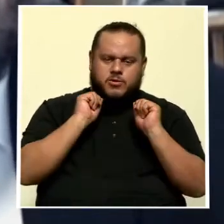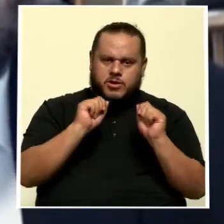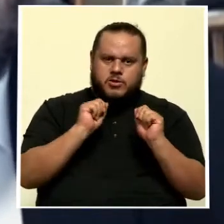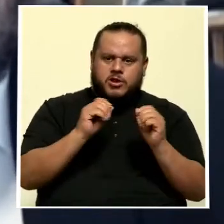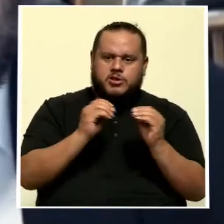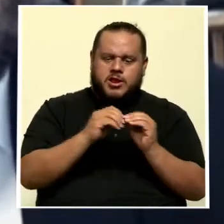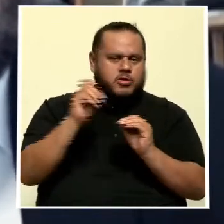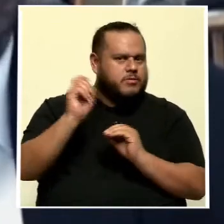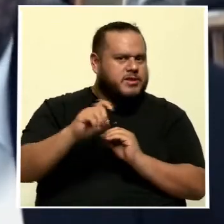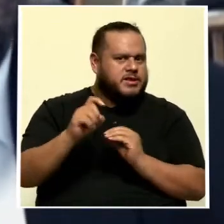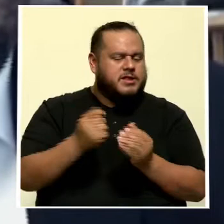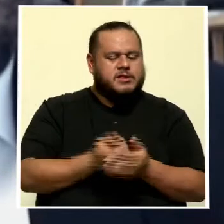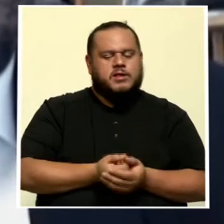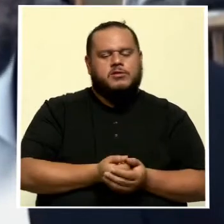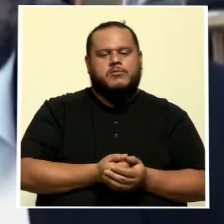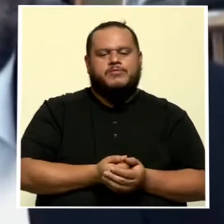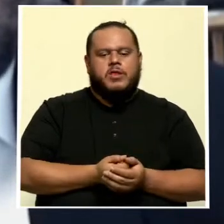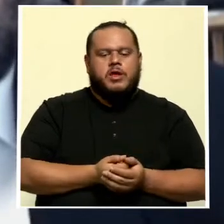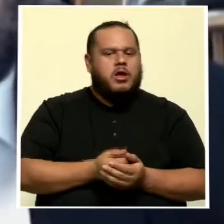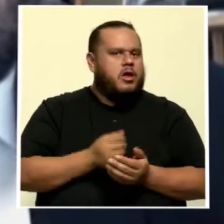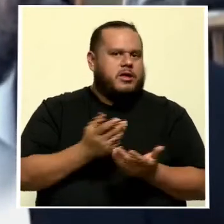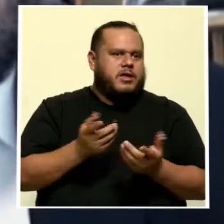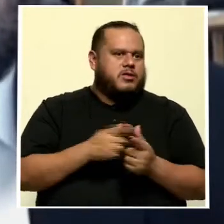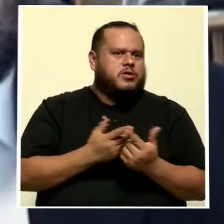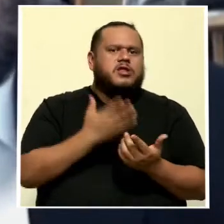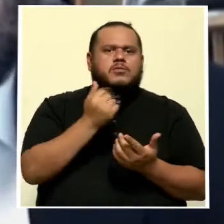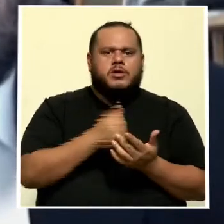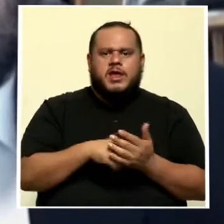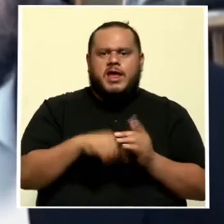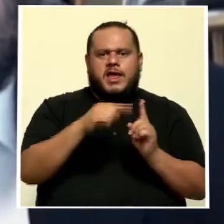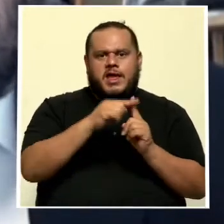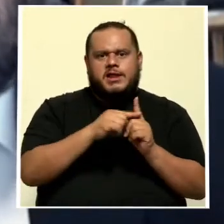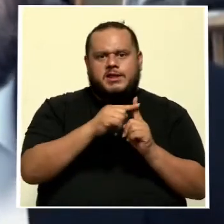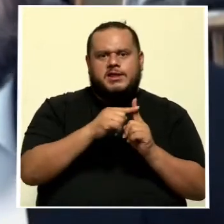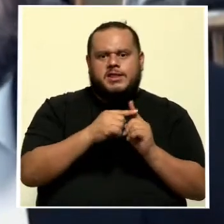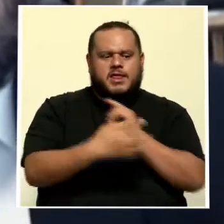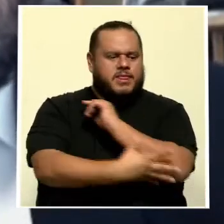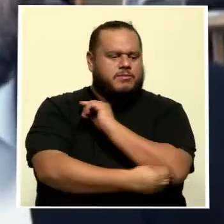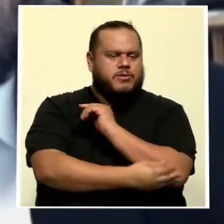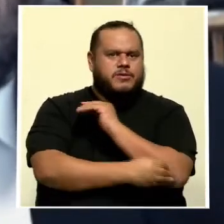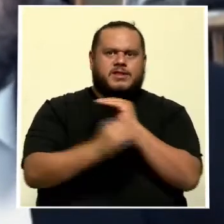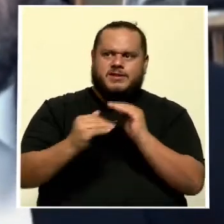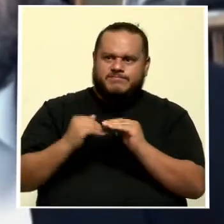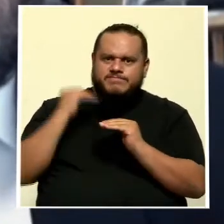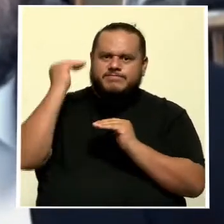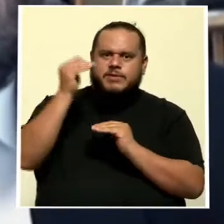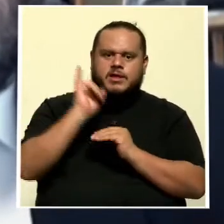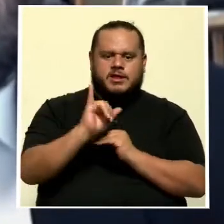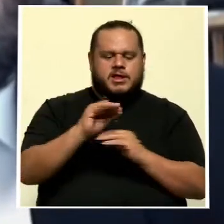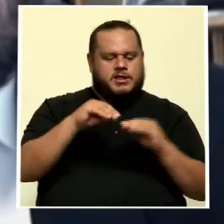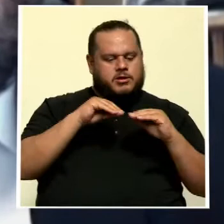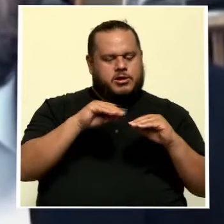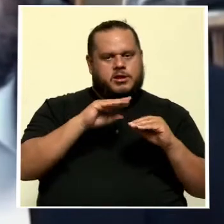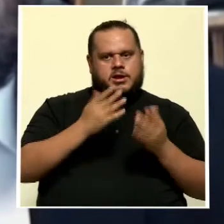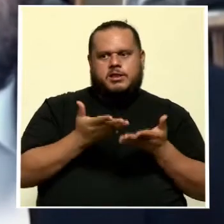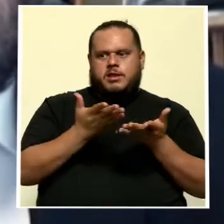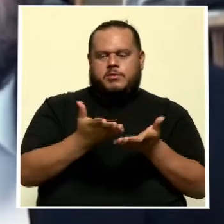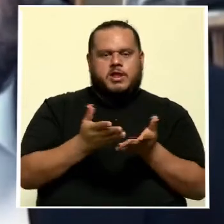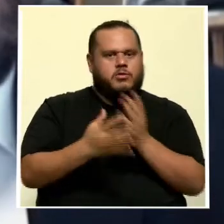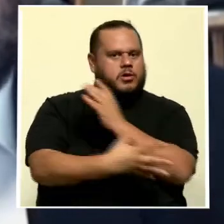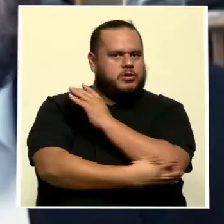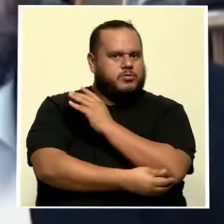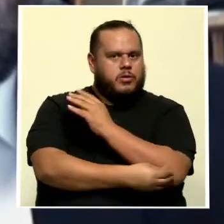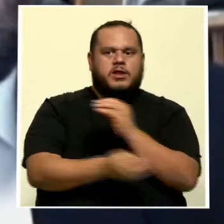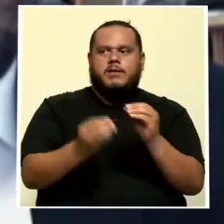más necesitados. O sea, no es casualidad entonces que el índice de pobreza ande tan alto. Y si esa es la educación que le estamos dando a los más pobres y los más